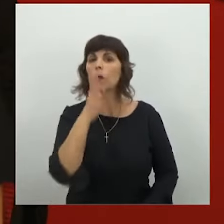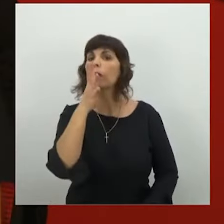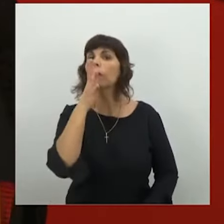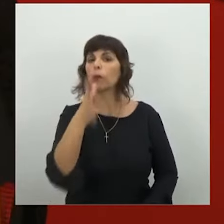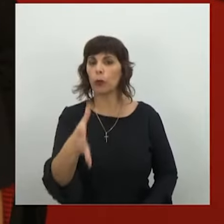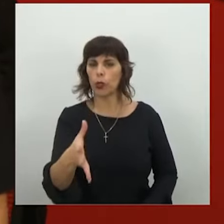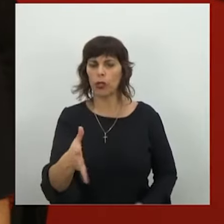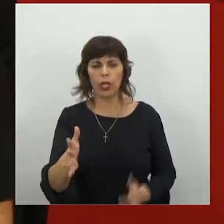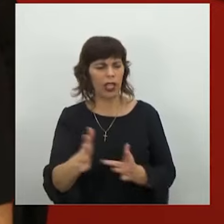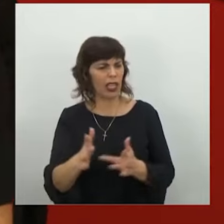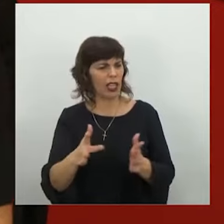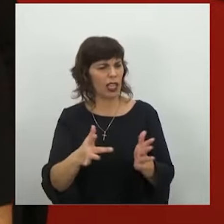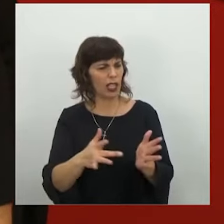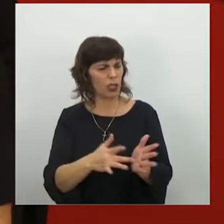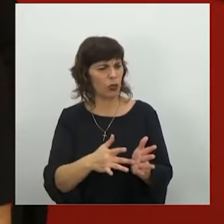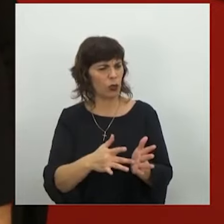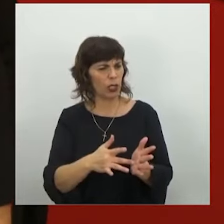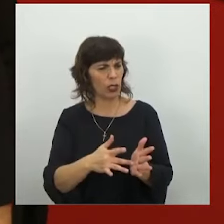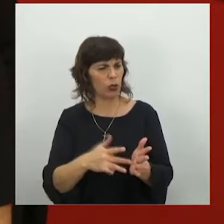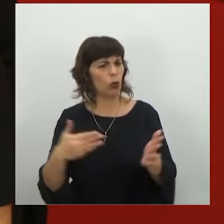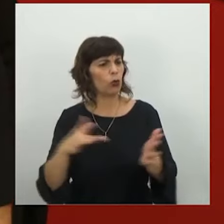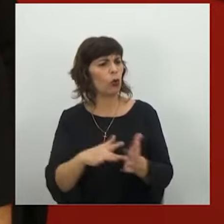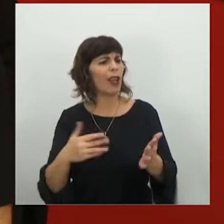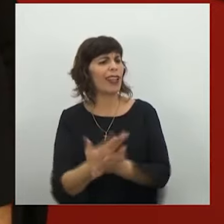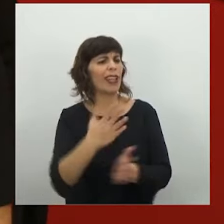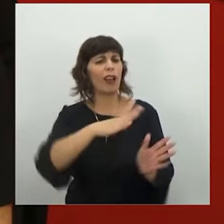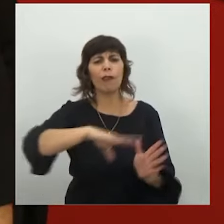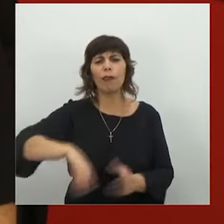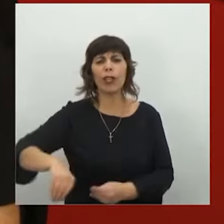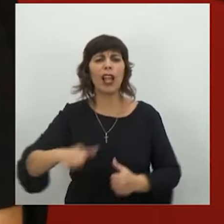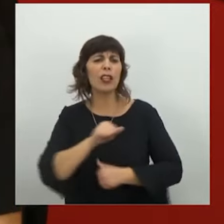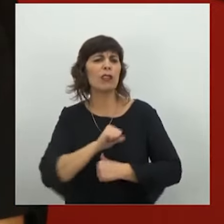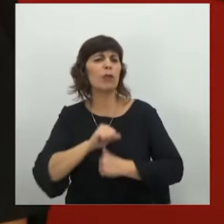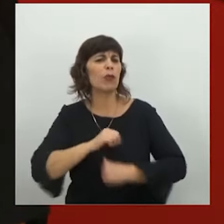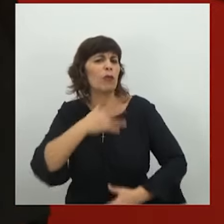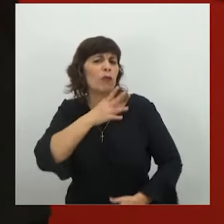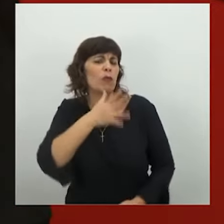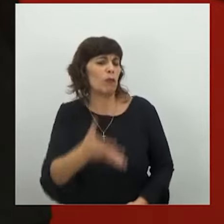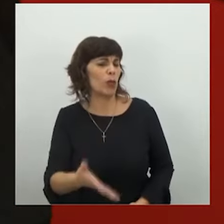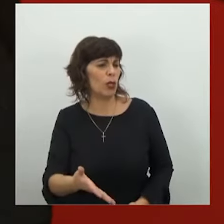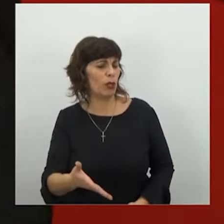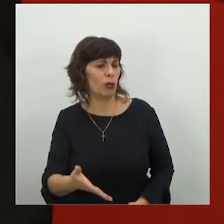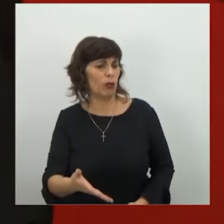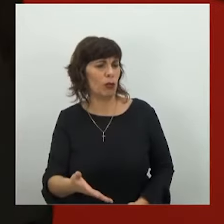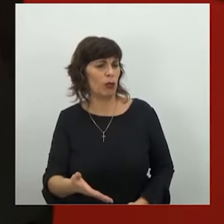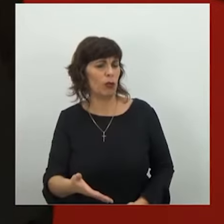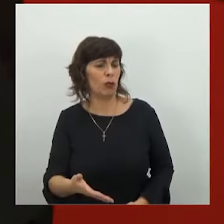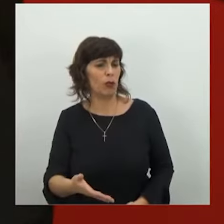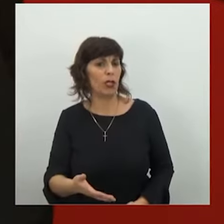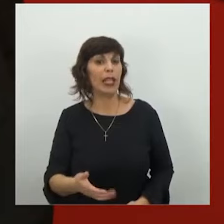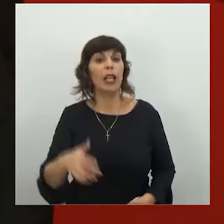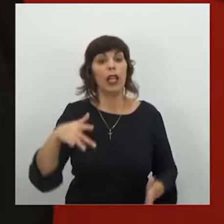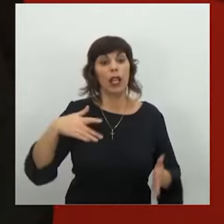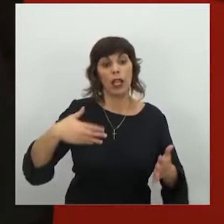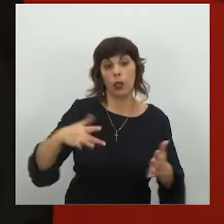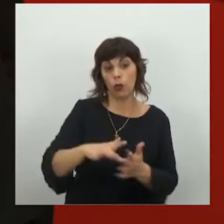esperó Jesucristo el último gran día de la fiesta? En el último gran día de la fiesta se hacía una procesión.